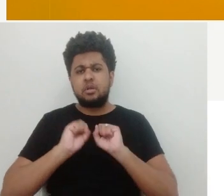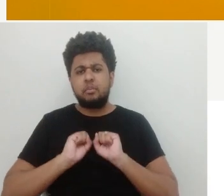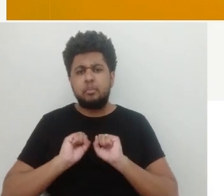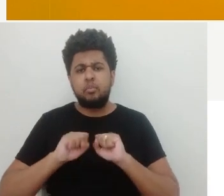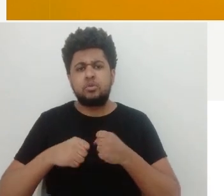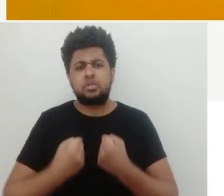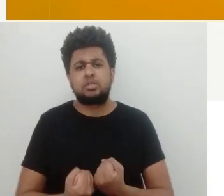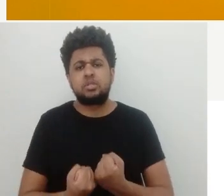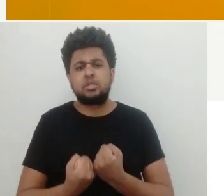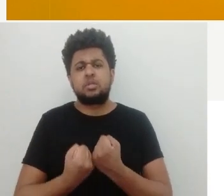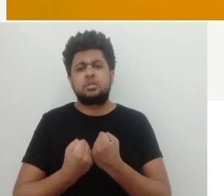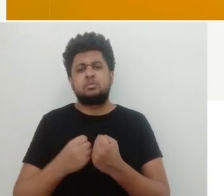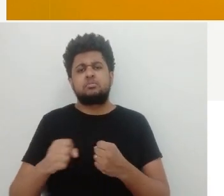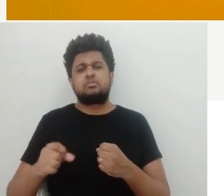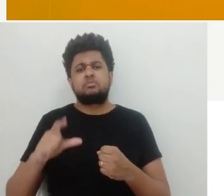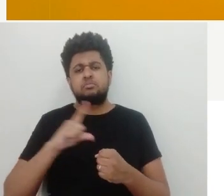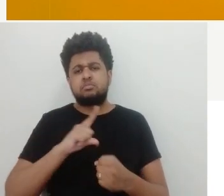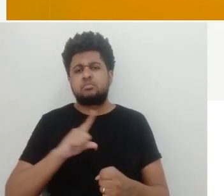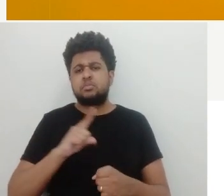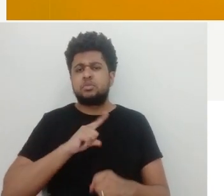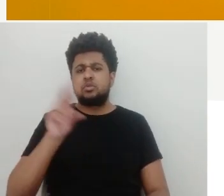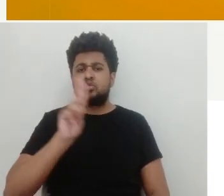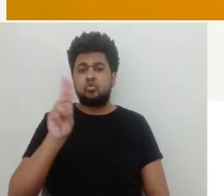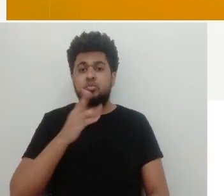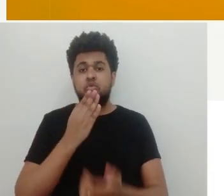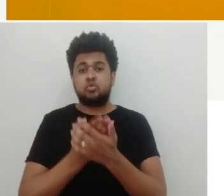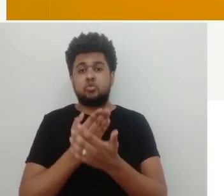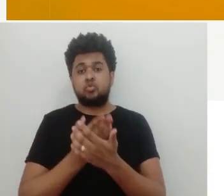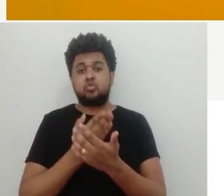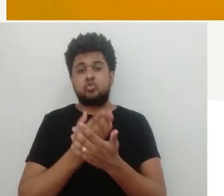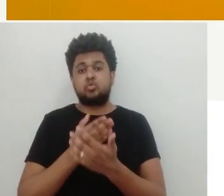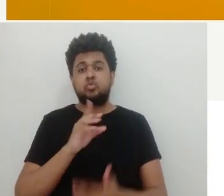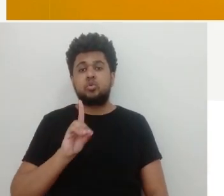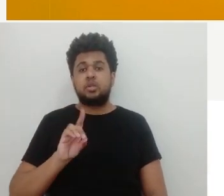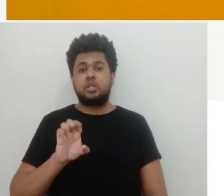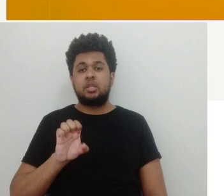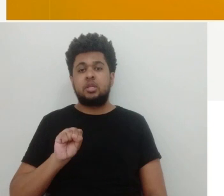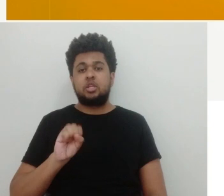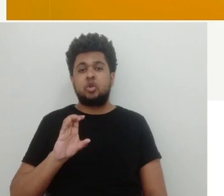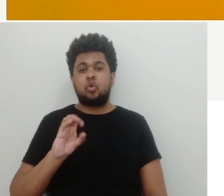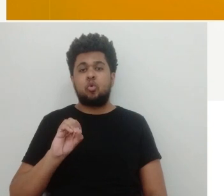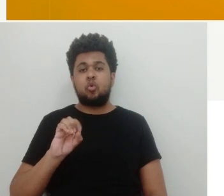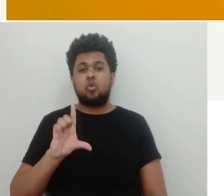Estudios que pueden abordar a la descolonialidad del conocimiento.